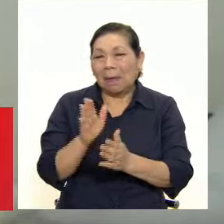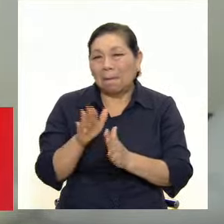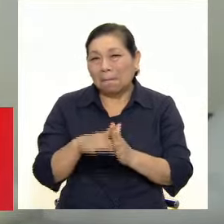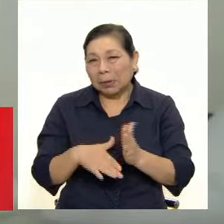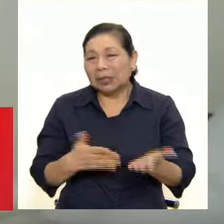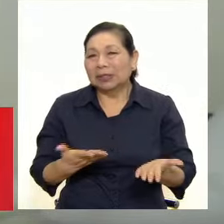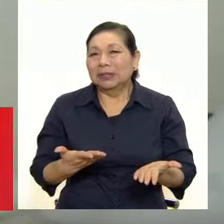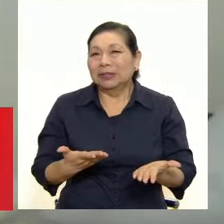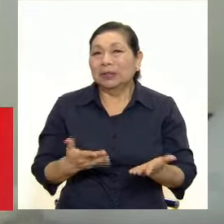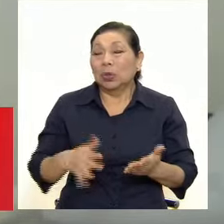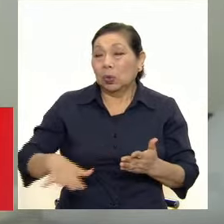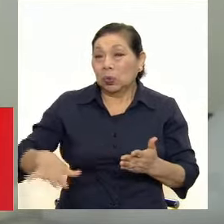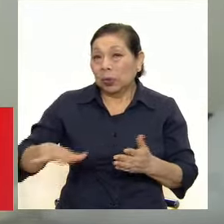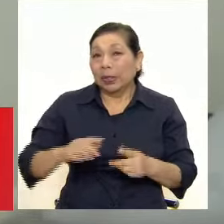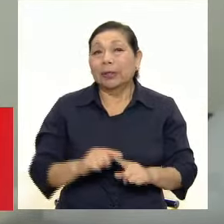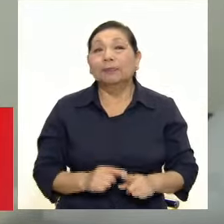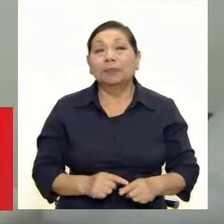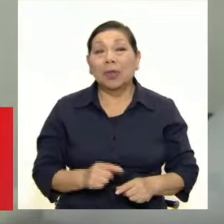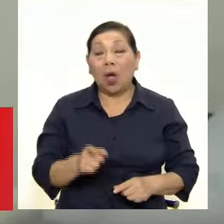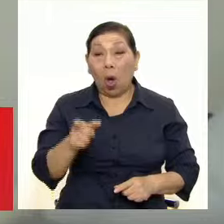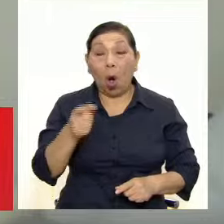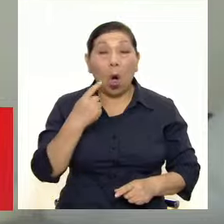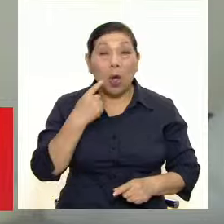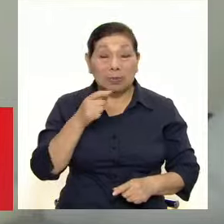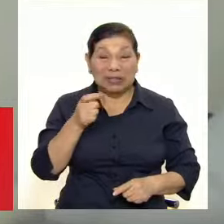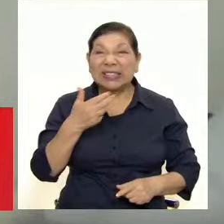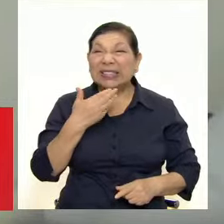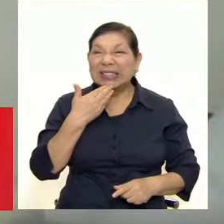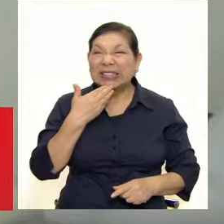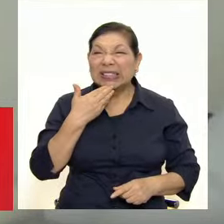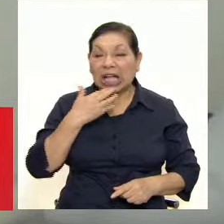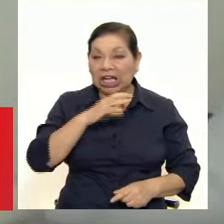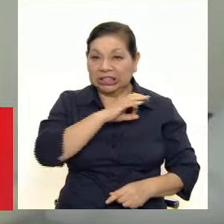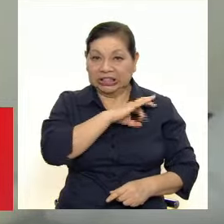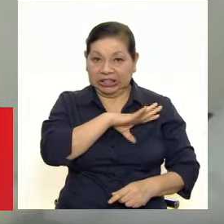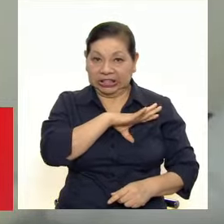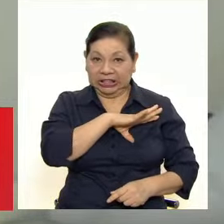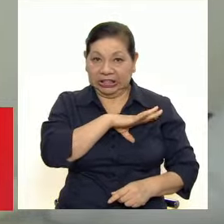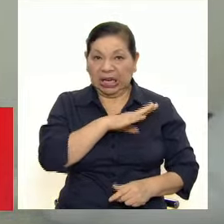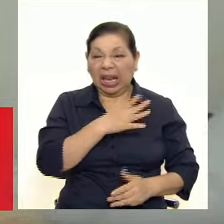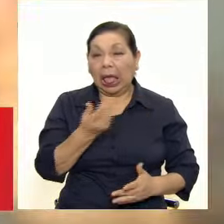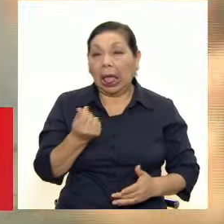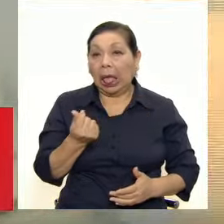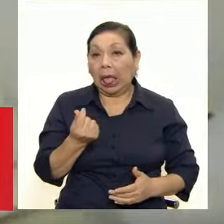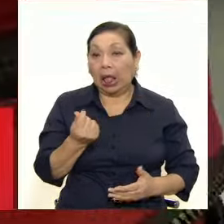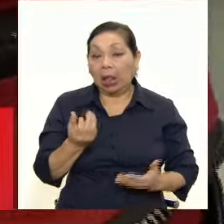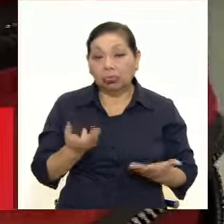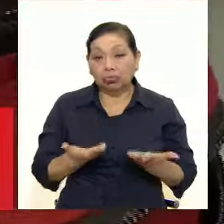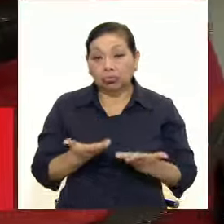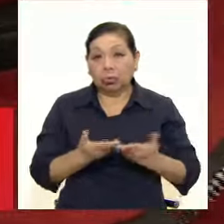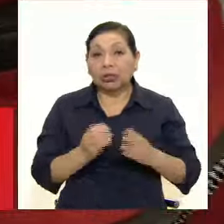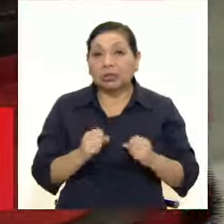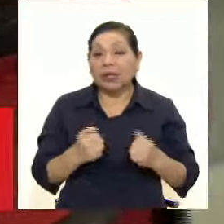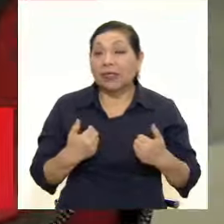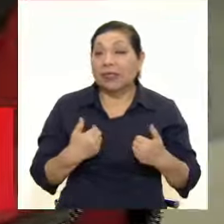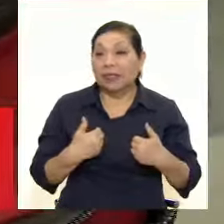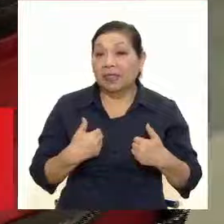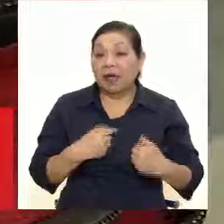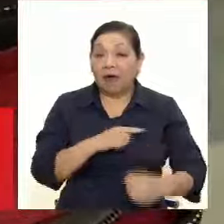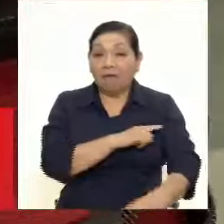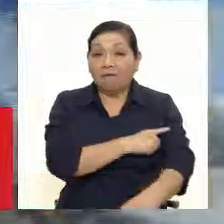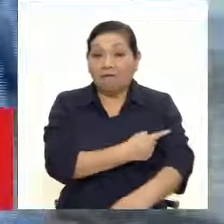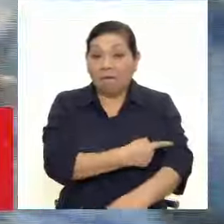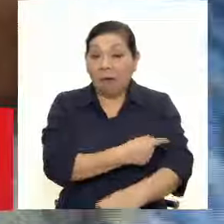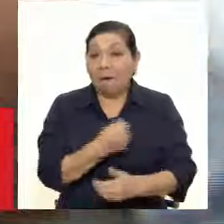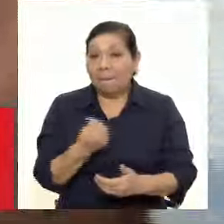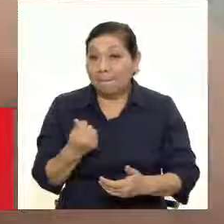castigadas en la zona. El economista chileno Luis Flores Cuevas, director ejecutivo de Quantum Lab, sostiene que debido a la fortaleza